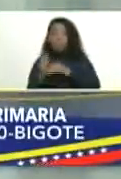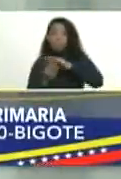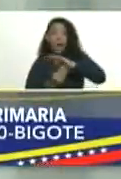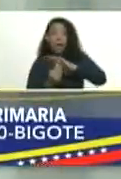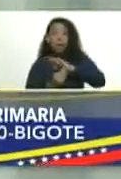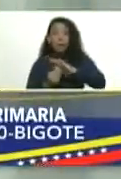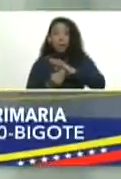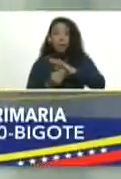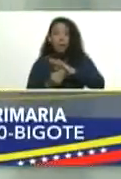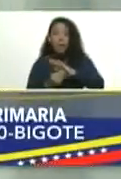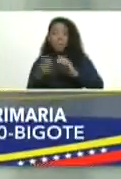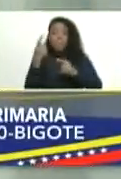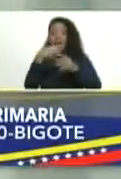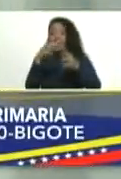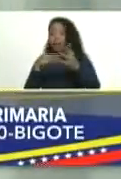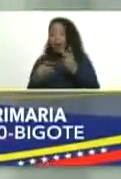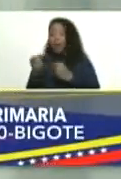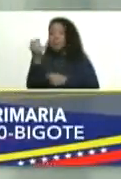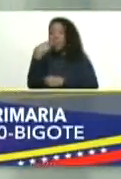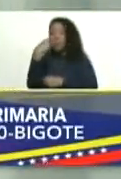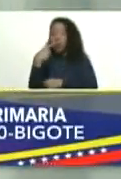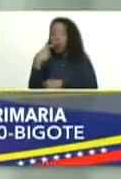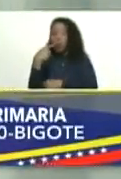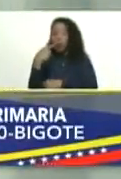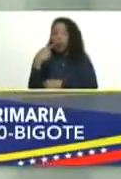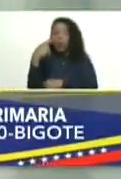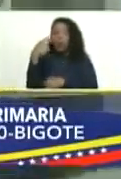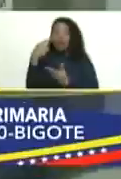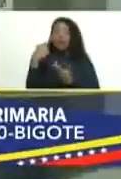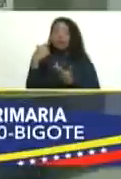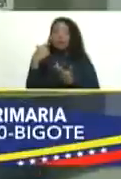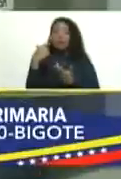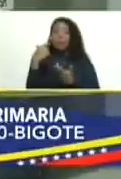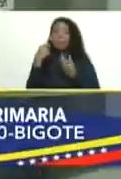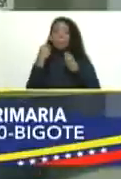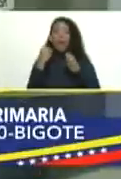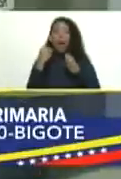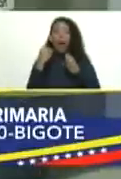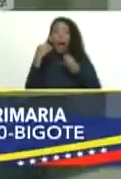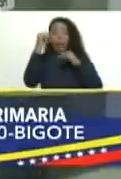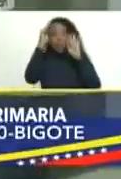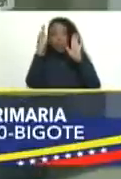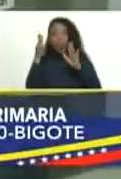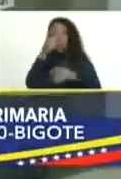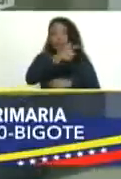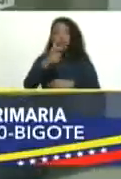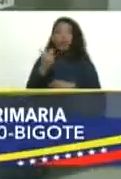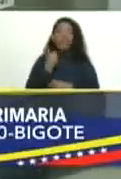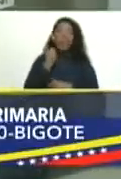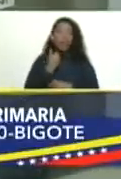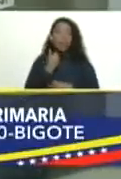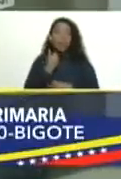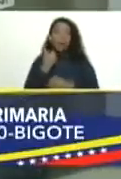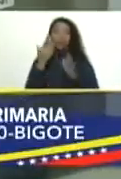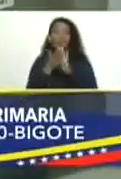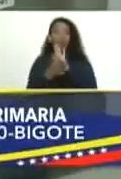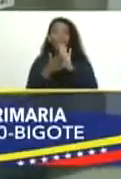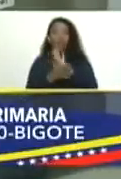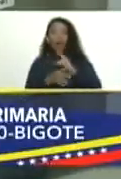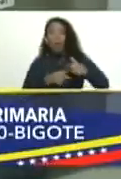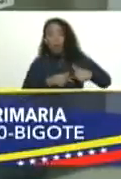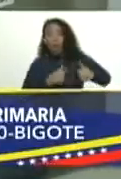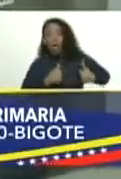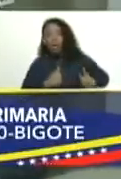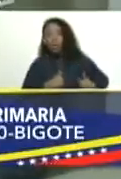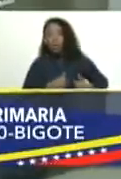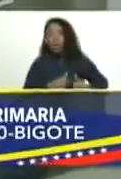y medicamentos que tienen que ver con enfermedades vinculadas al corazón o la